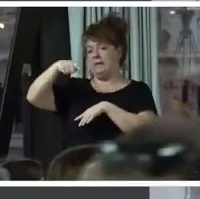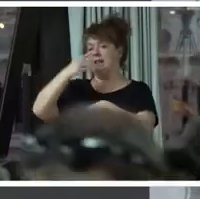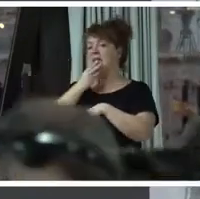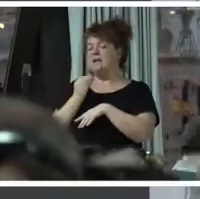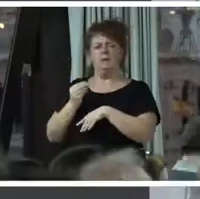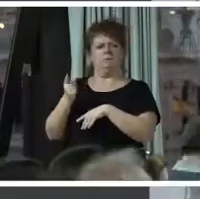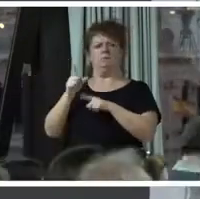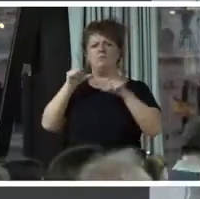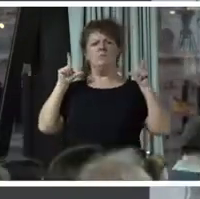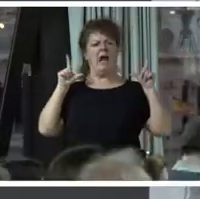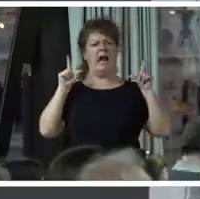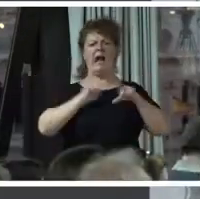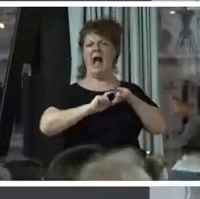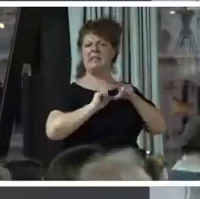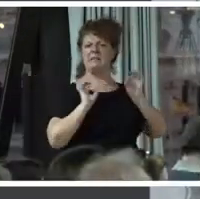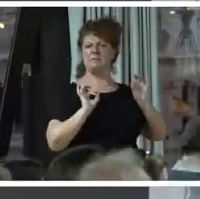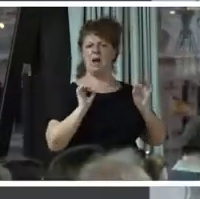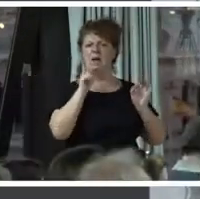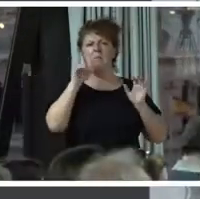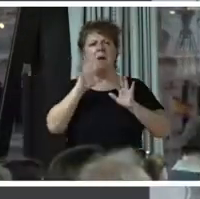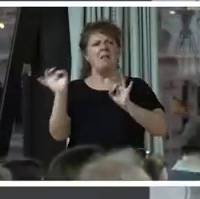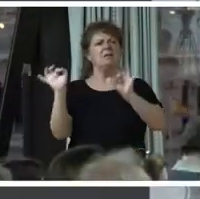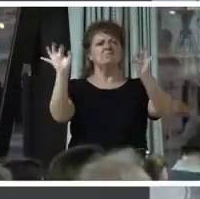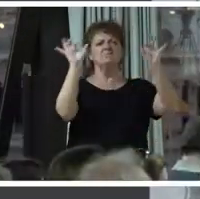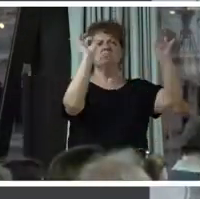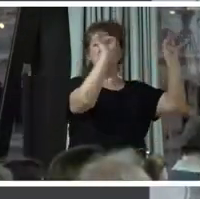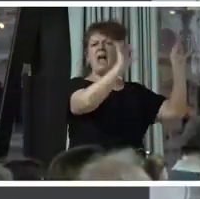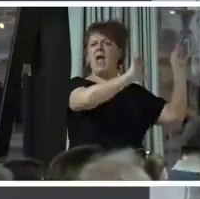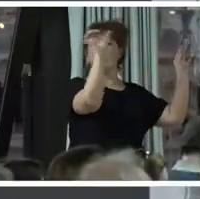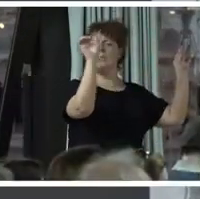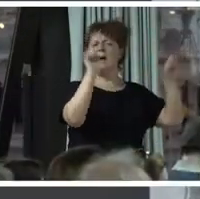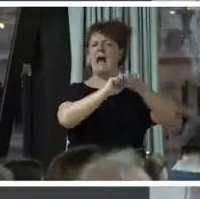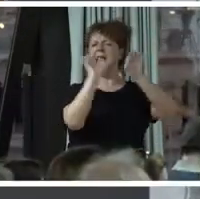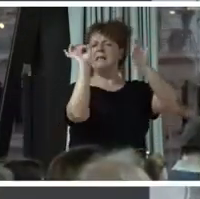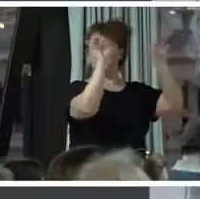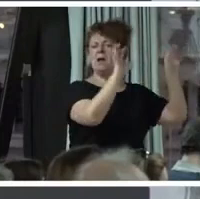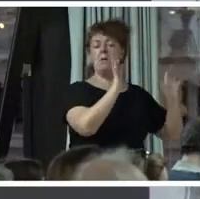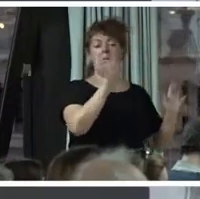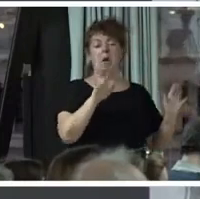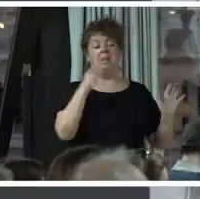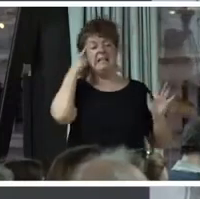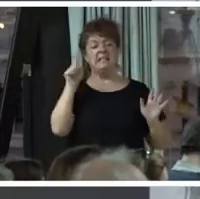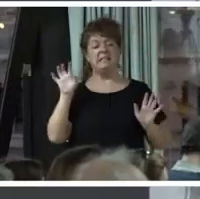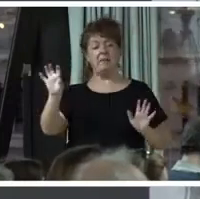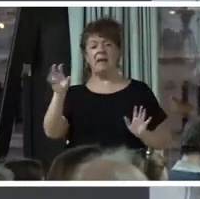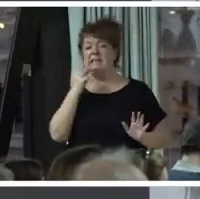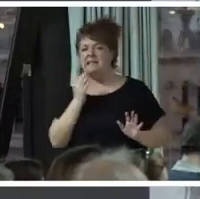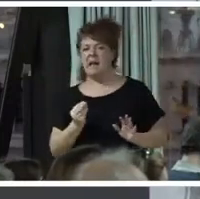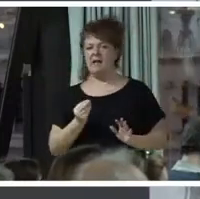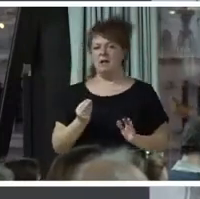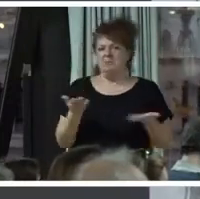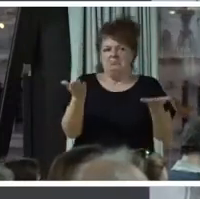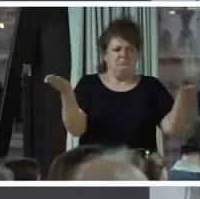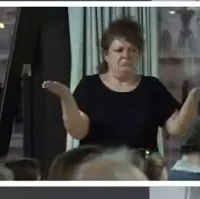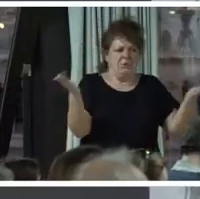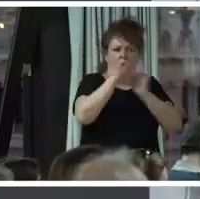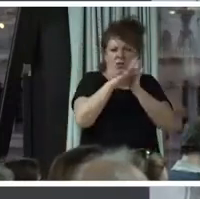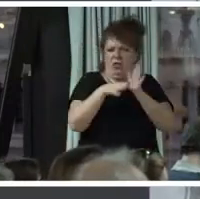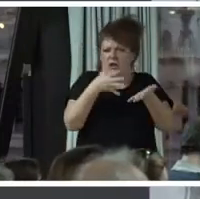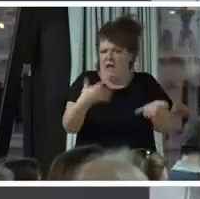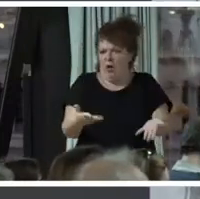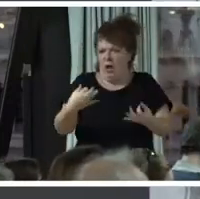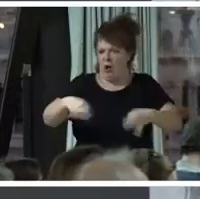enorme carisma que que también es homologable a los líderes europeos eso es lo que se sabe de Israel en condiciones